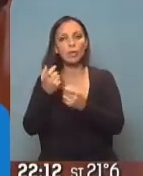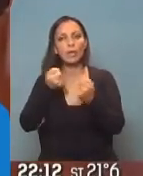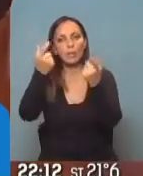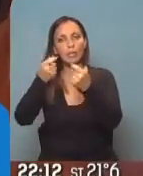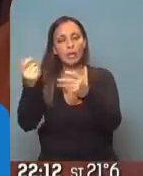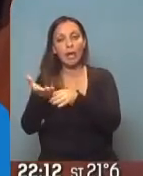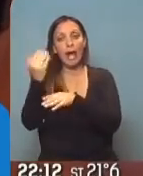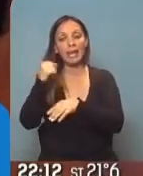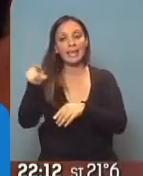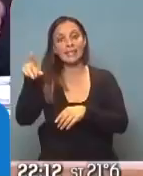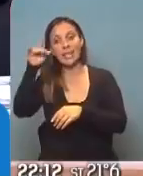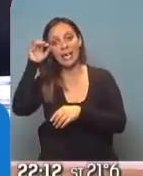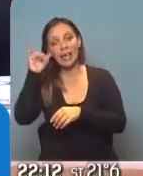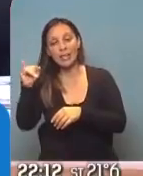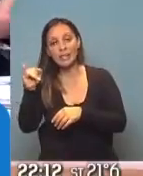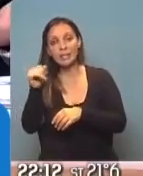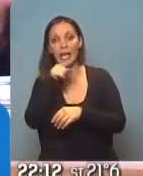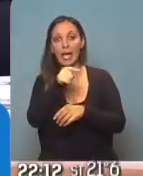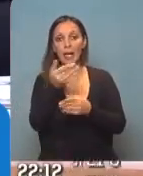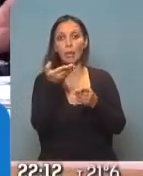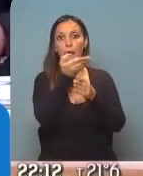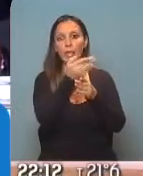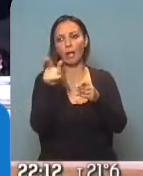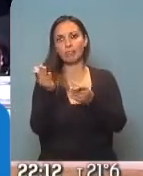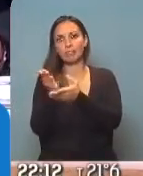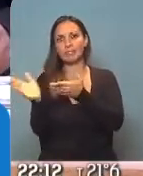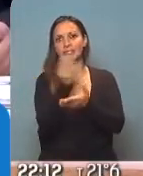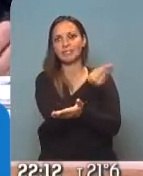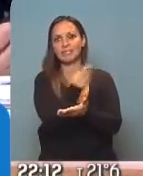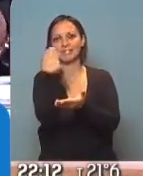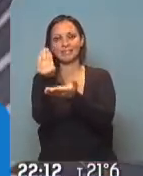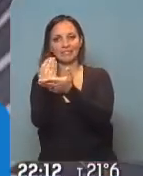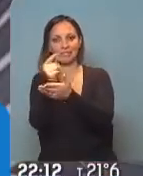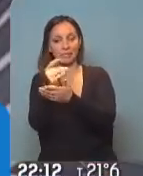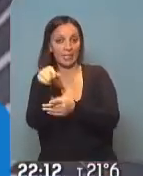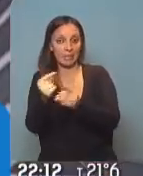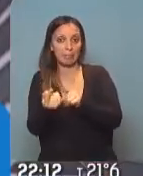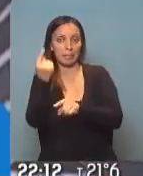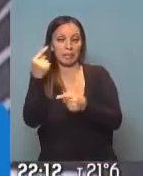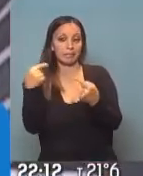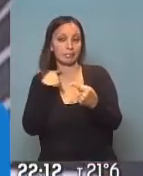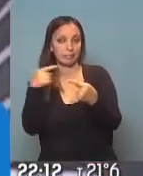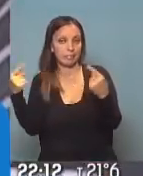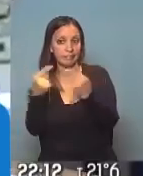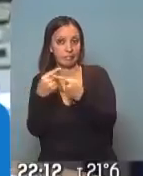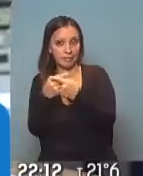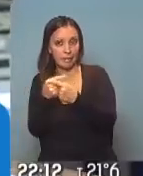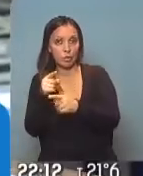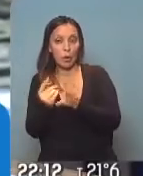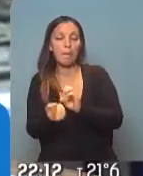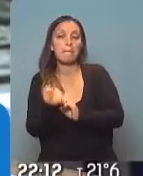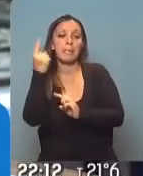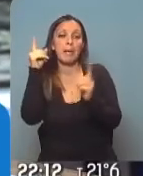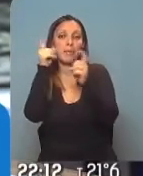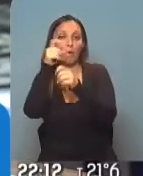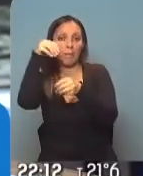de Paulo Guedes y por un pedido de Araújo fue desplazada y quedó en manos de Itamaraty. Este es el primer problema